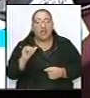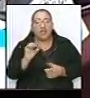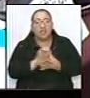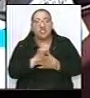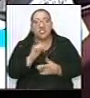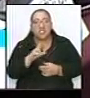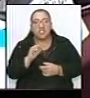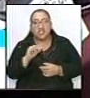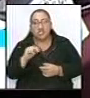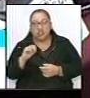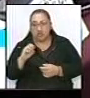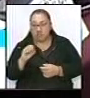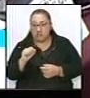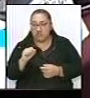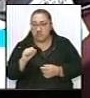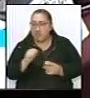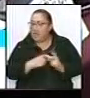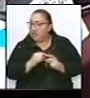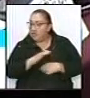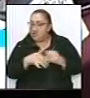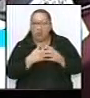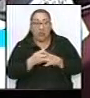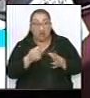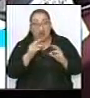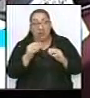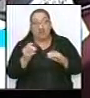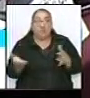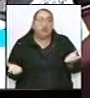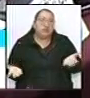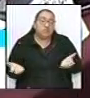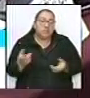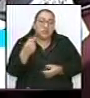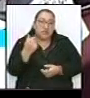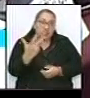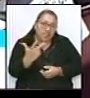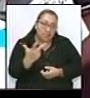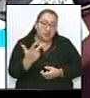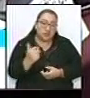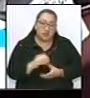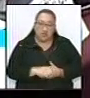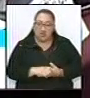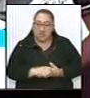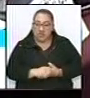Soto. Entonces, aquí estamos hablando de 3